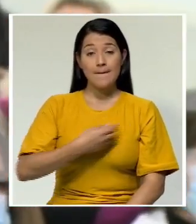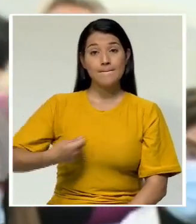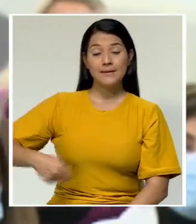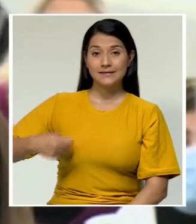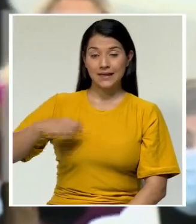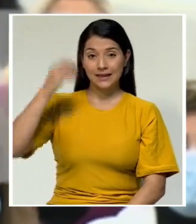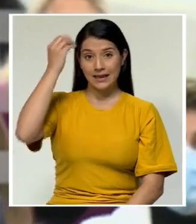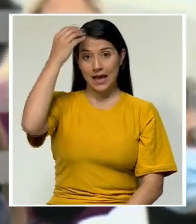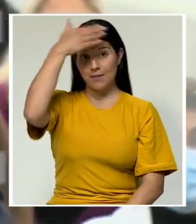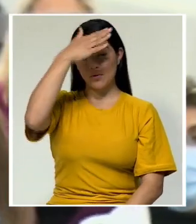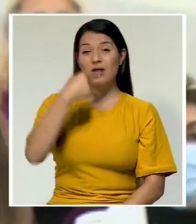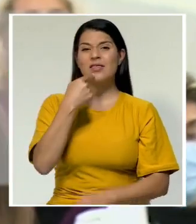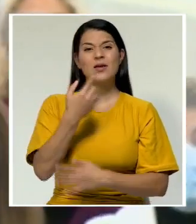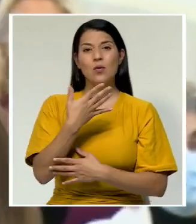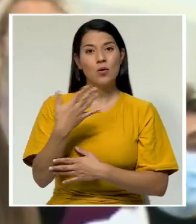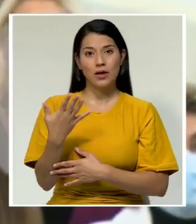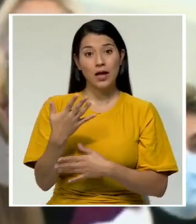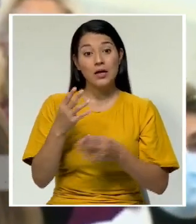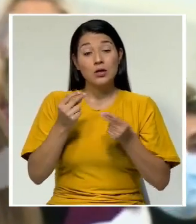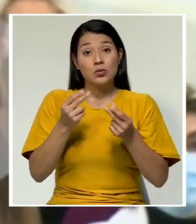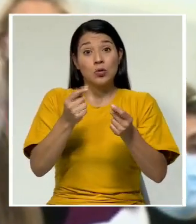afectadas.